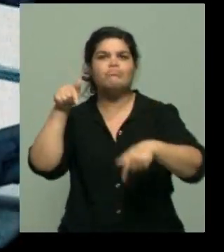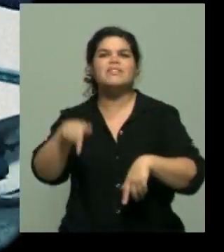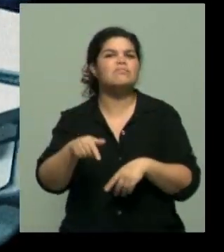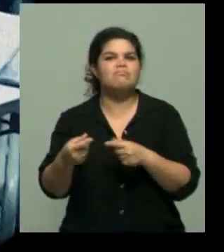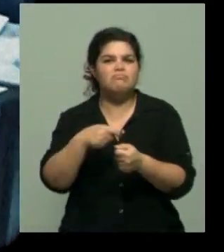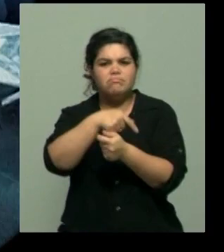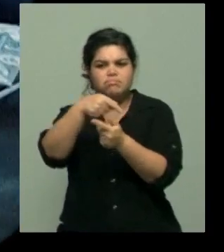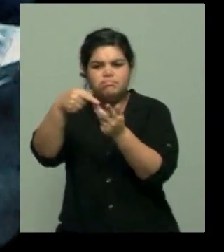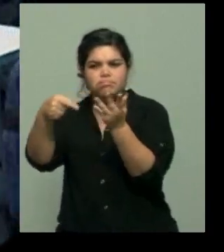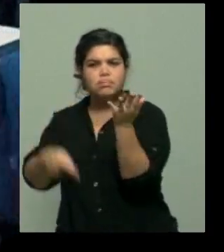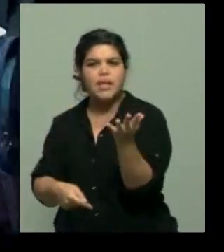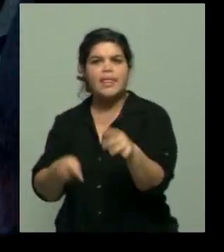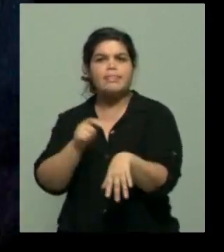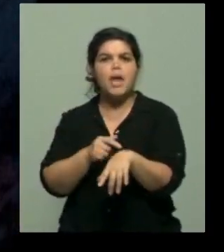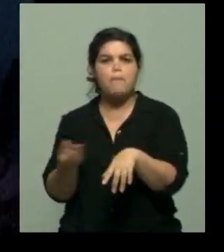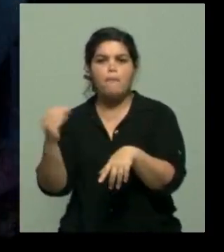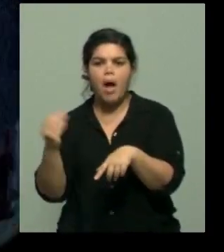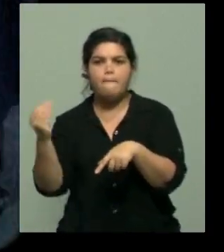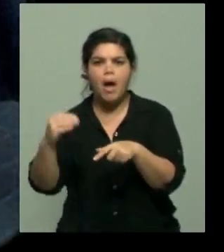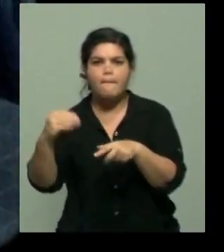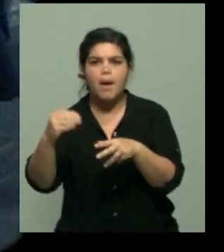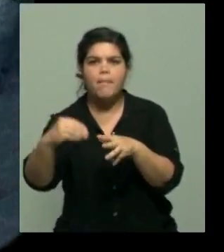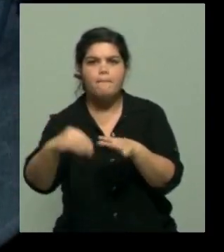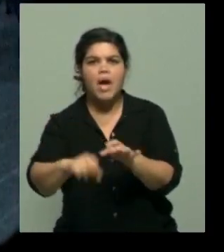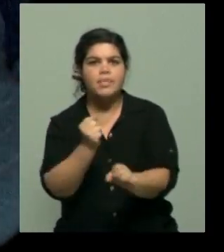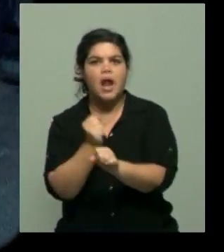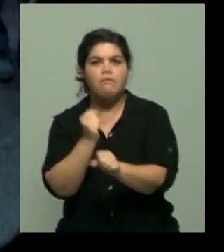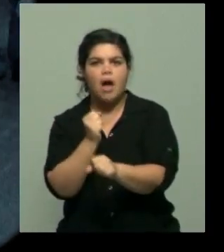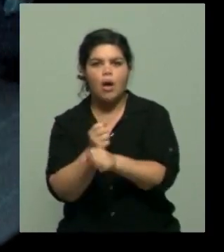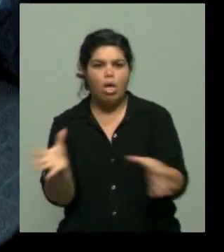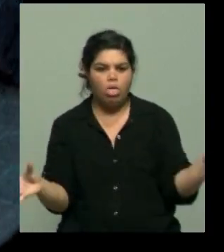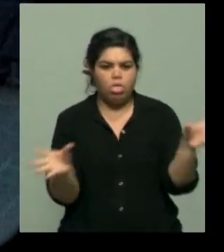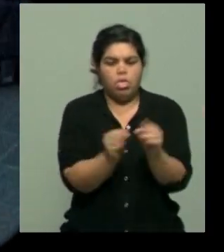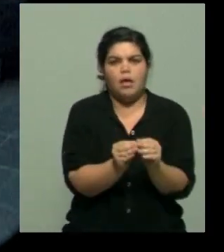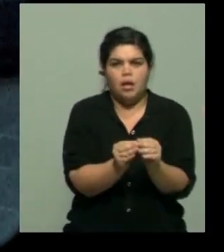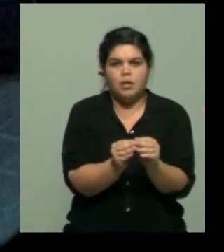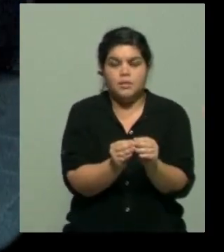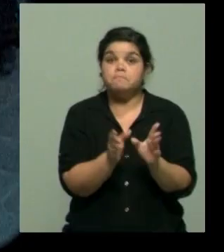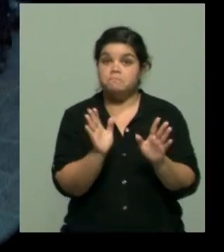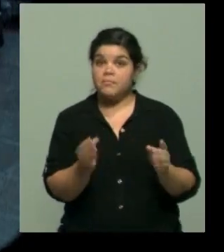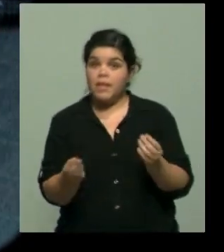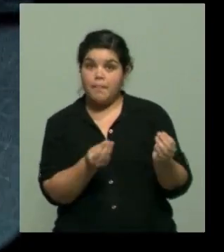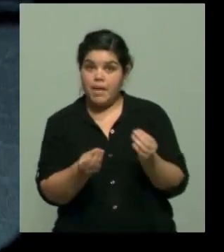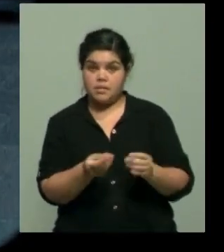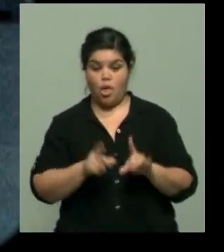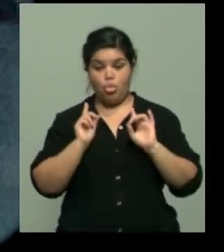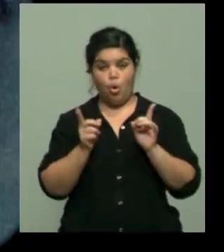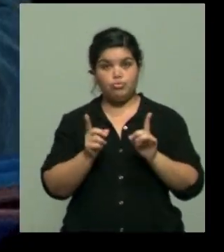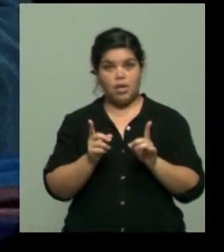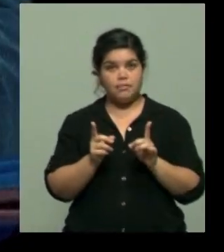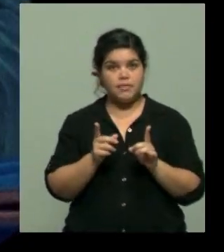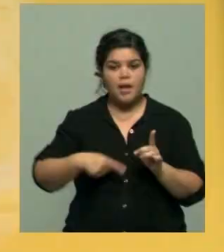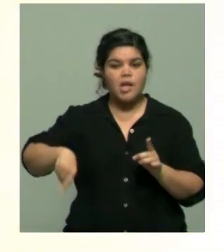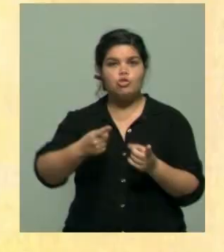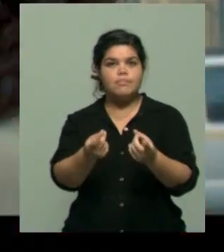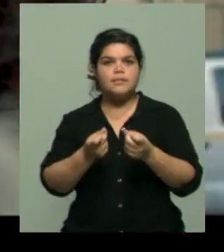extra, que no es tenido en cuenta dentro de ese recorrido que a veces se piensa. Entonces vos tenés docentes que necesitan tener más